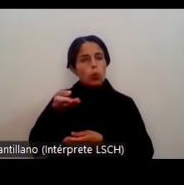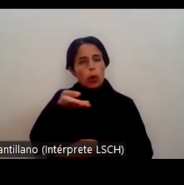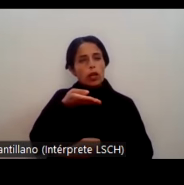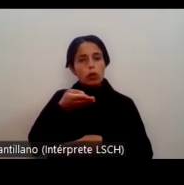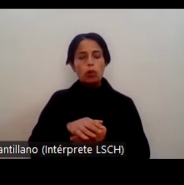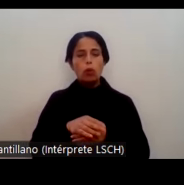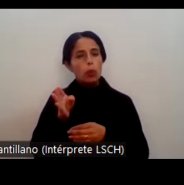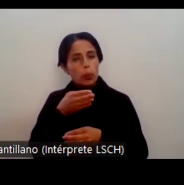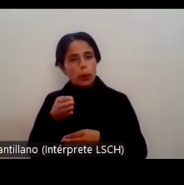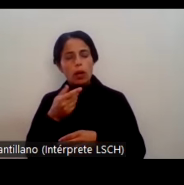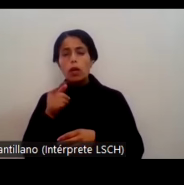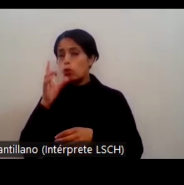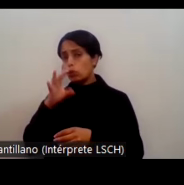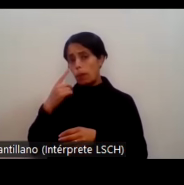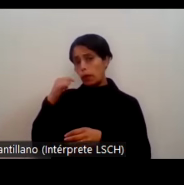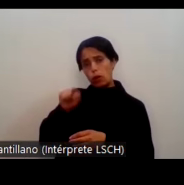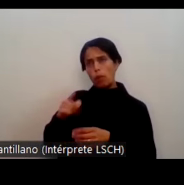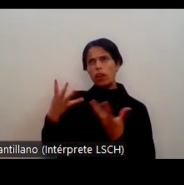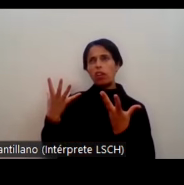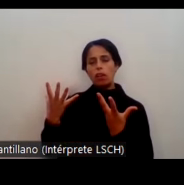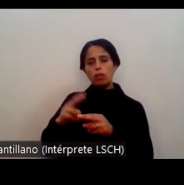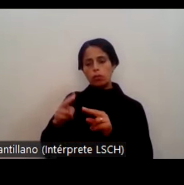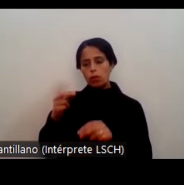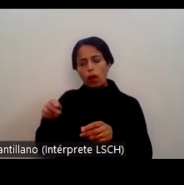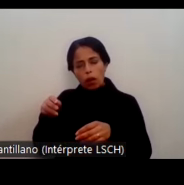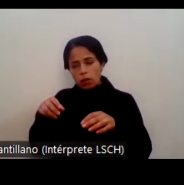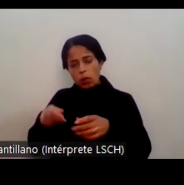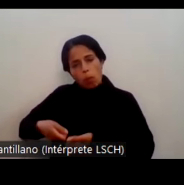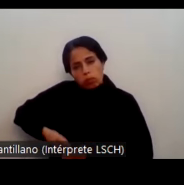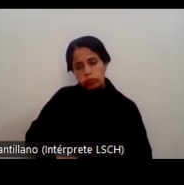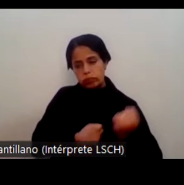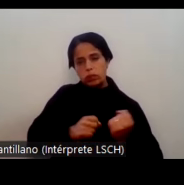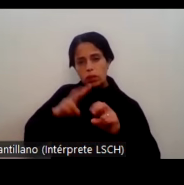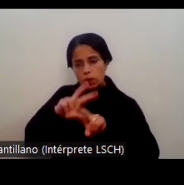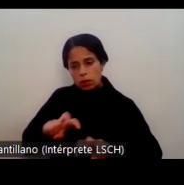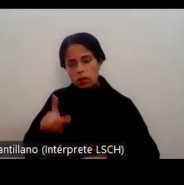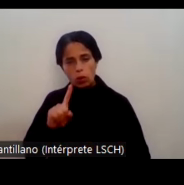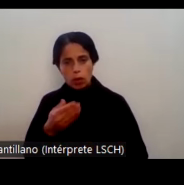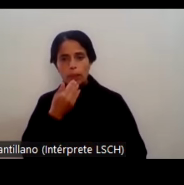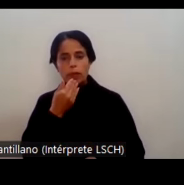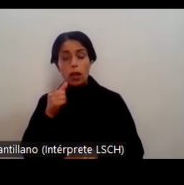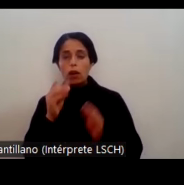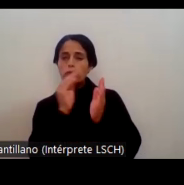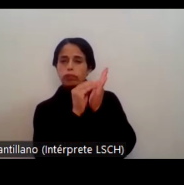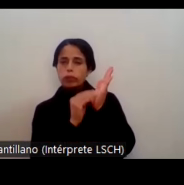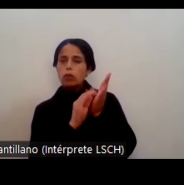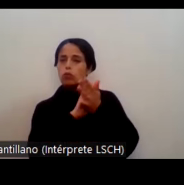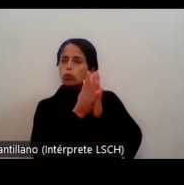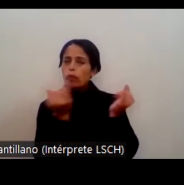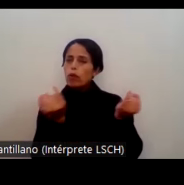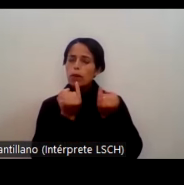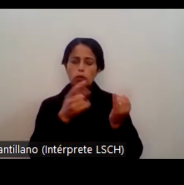él no solamente excavó, sino que registró en sus notas de campo, y esas notas de campo son de